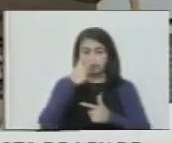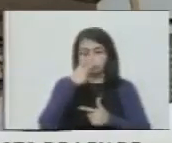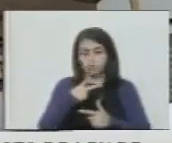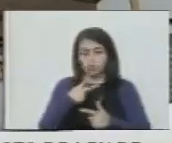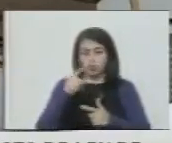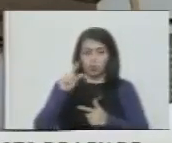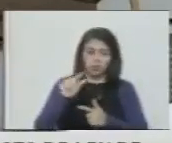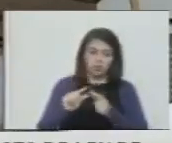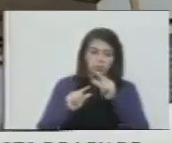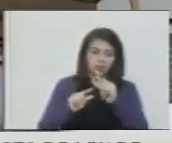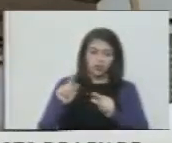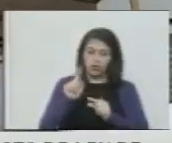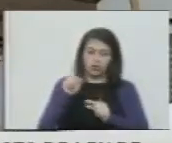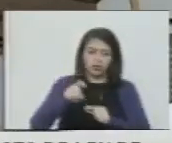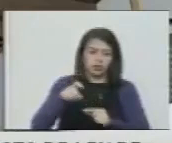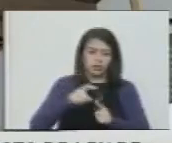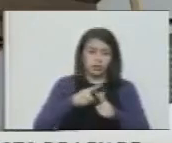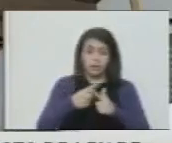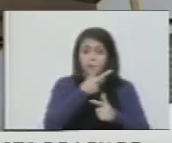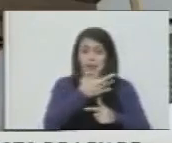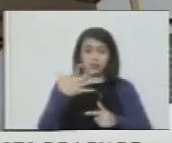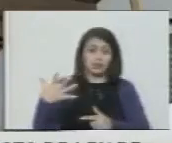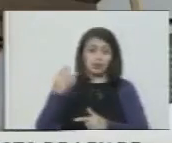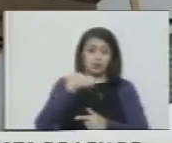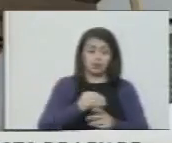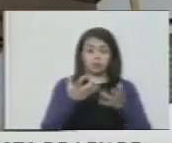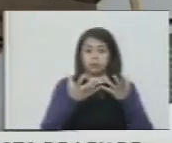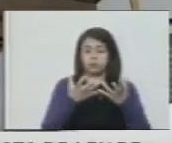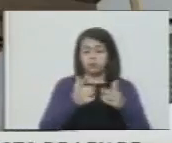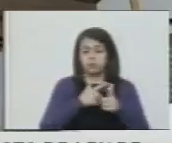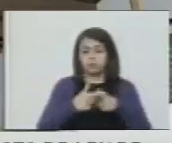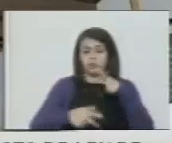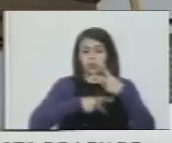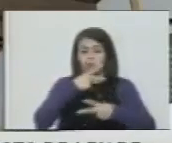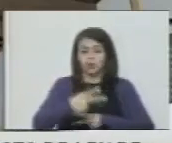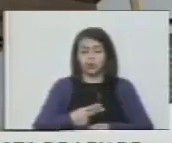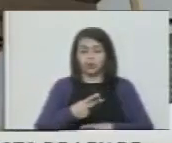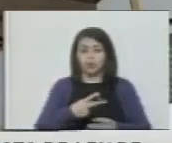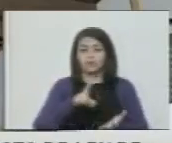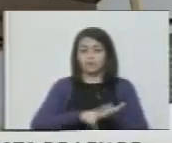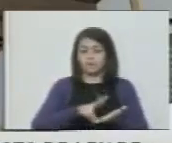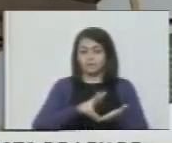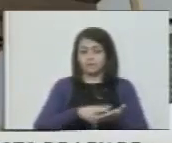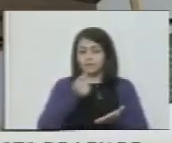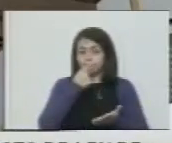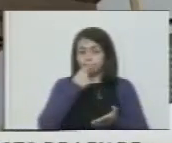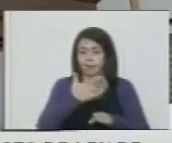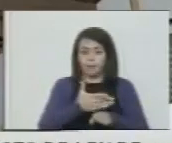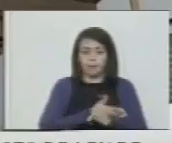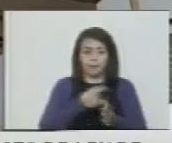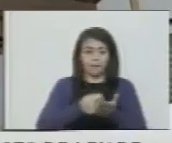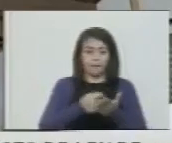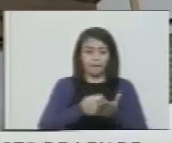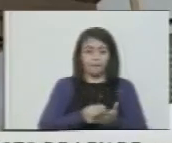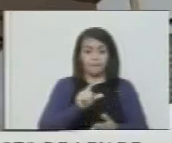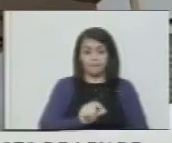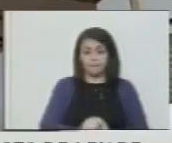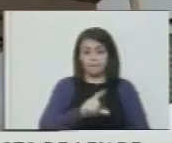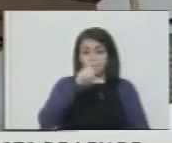de bajos ingresos. 25. Seguro masivo, producto de seguro o de medicina prepagada con